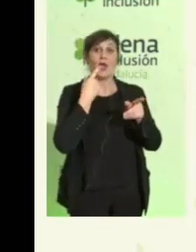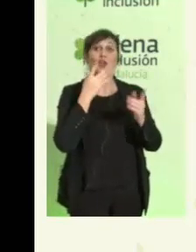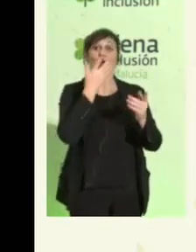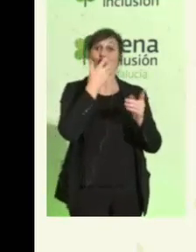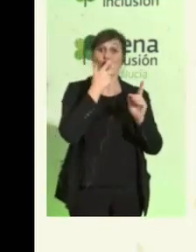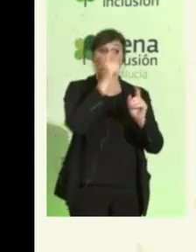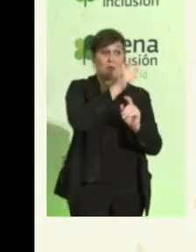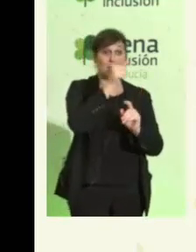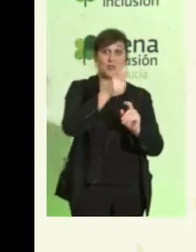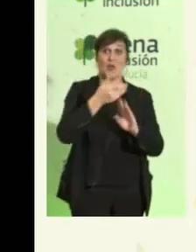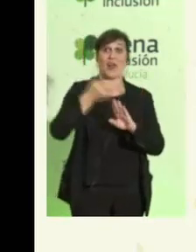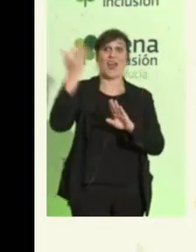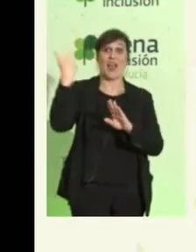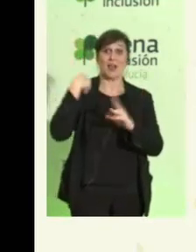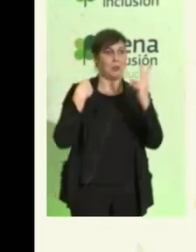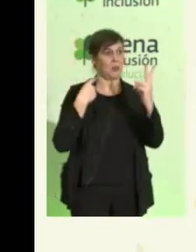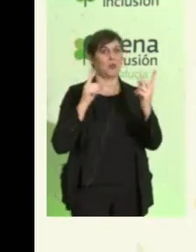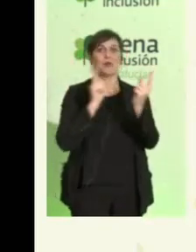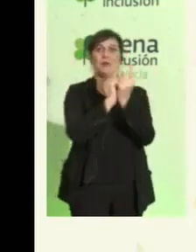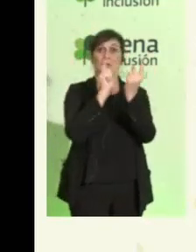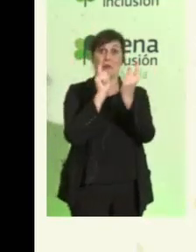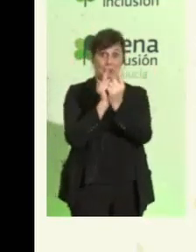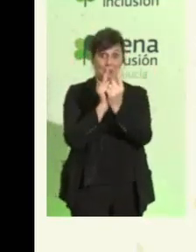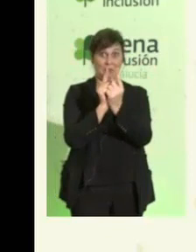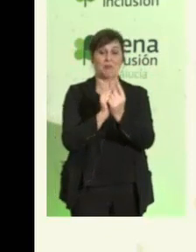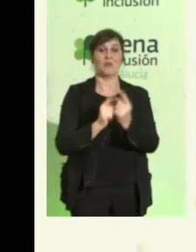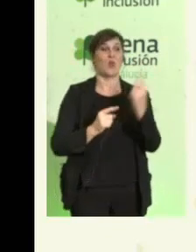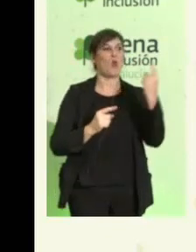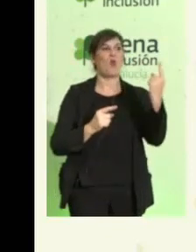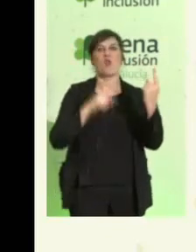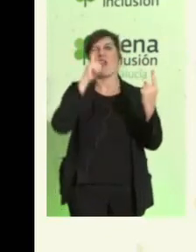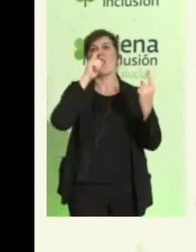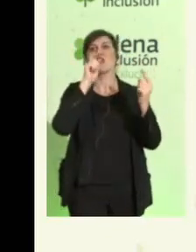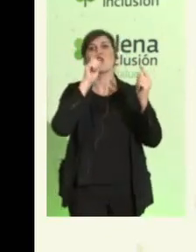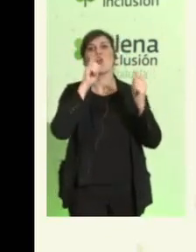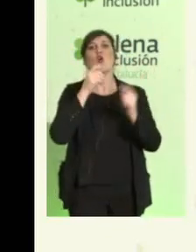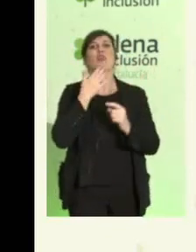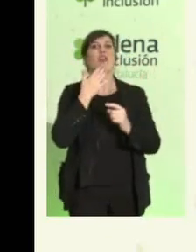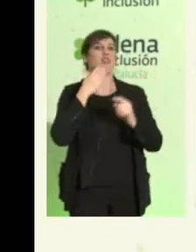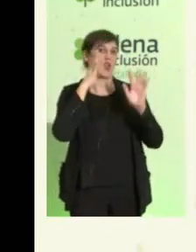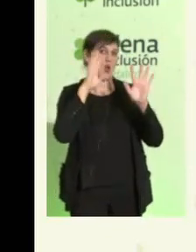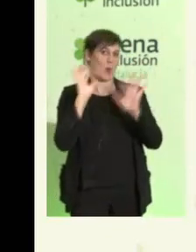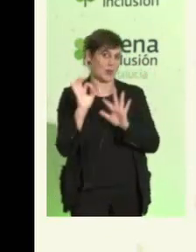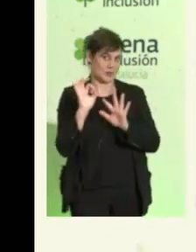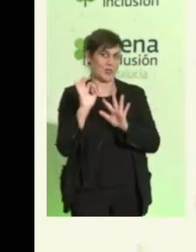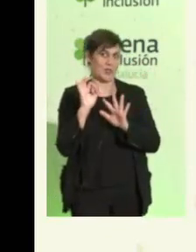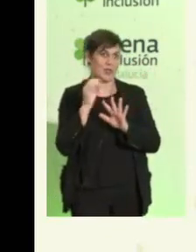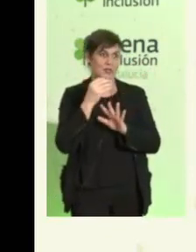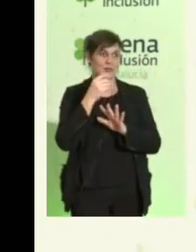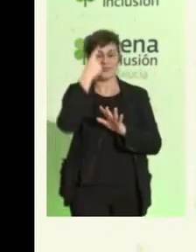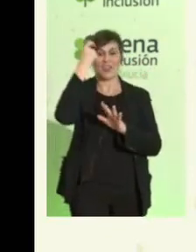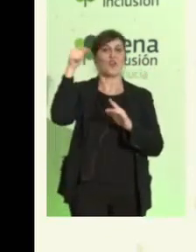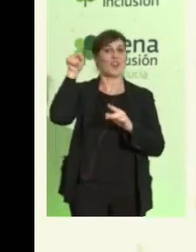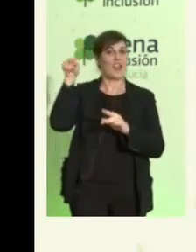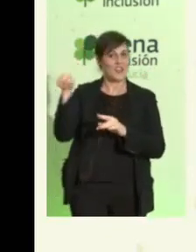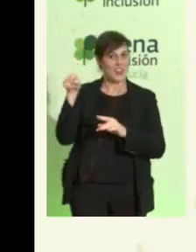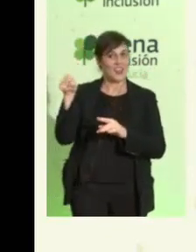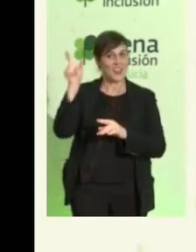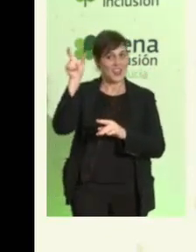años antes. Una de esas personas tenía 90 años y se acordaba perfectamente de Tyrone. Otra